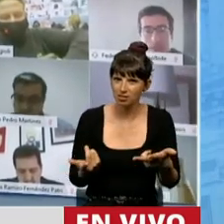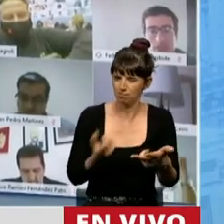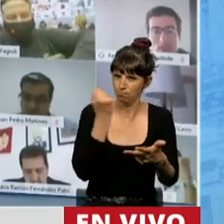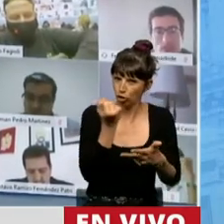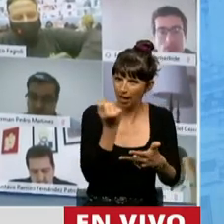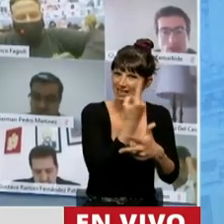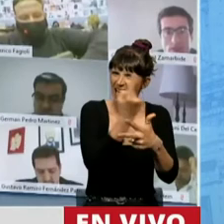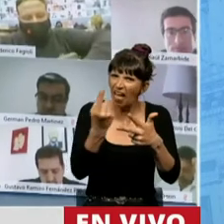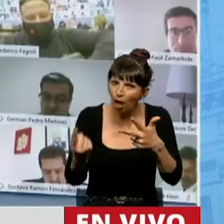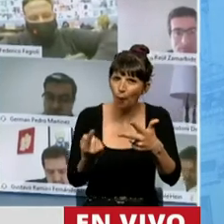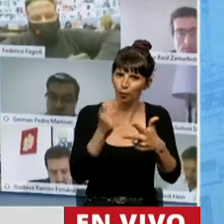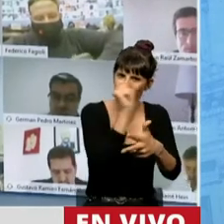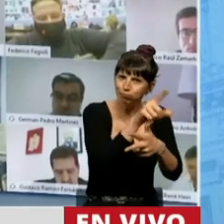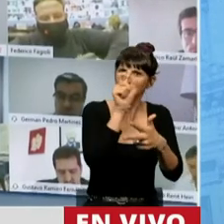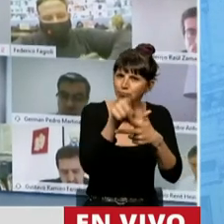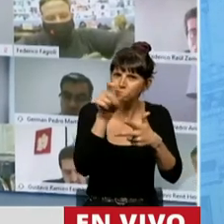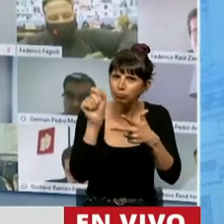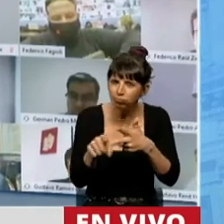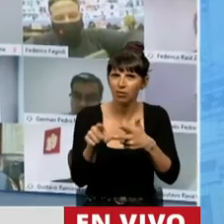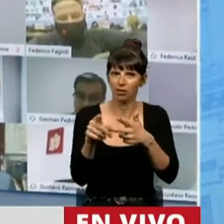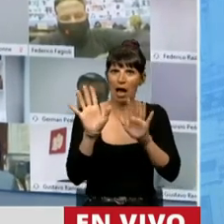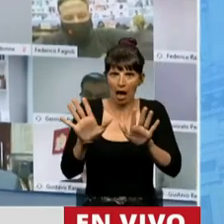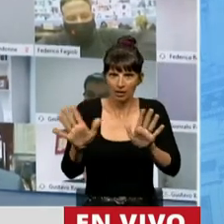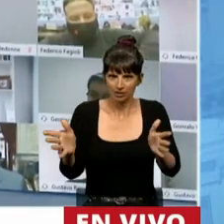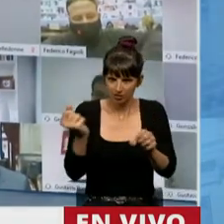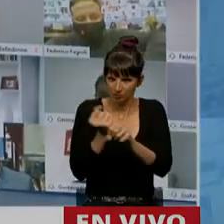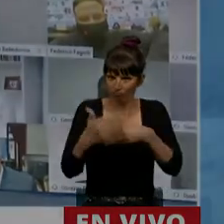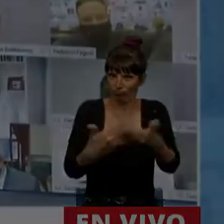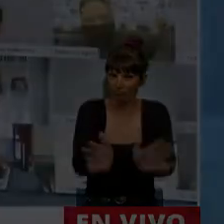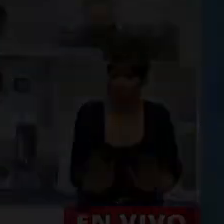la esencia de independencia del Poder Judicial. Muchas gracias. Gracias, diputado.